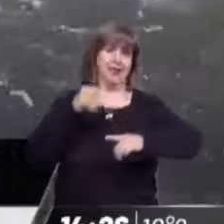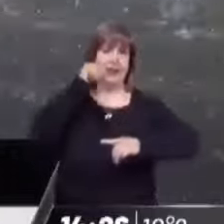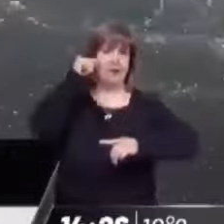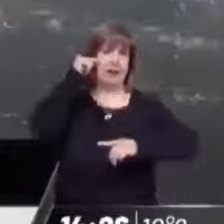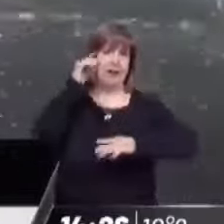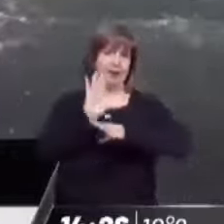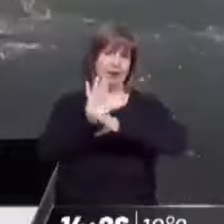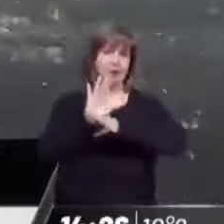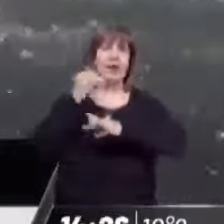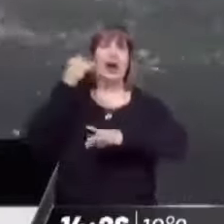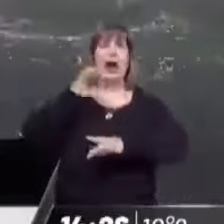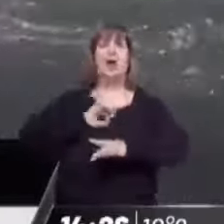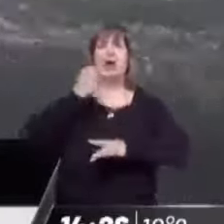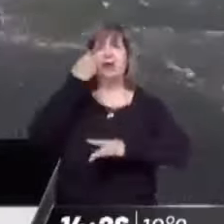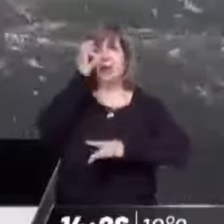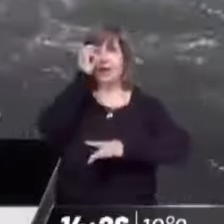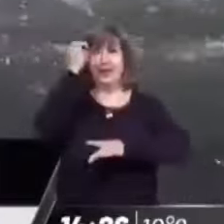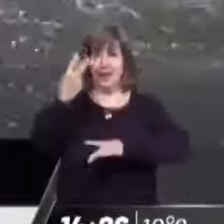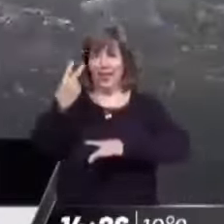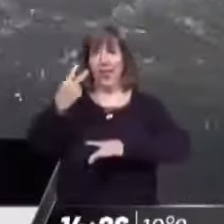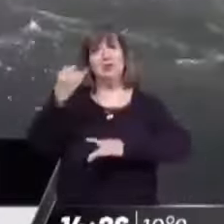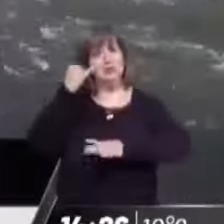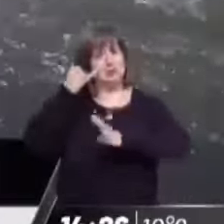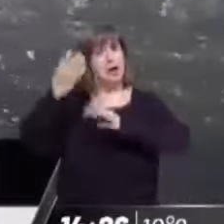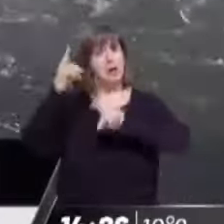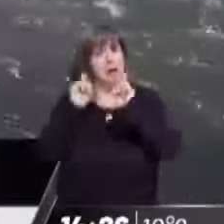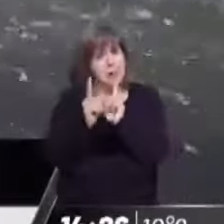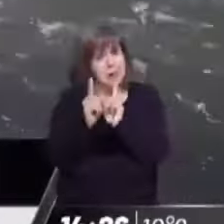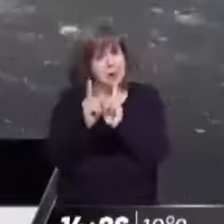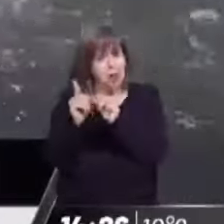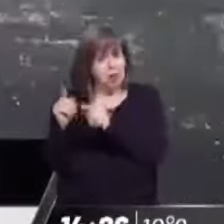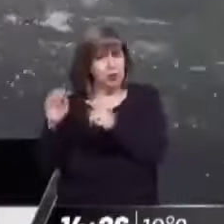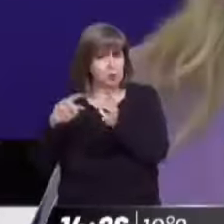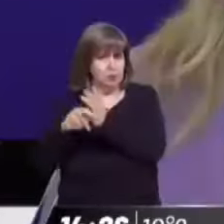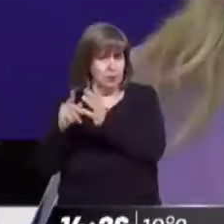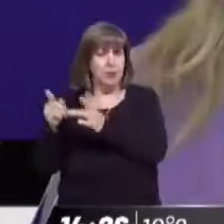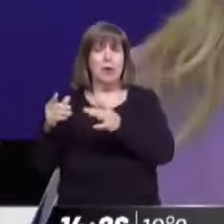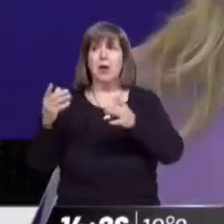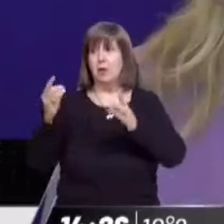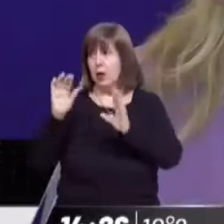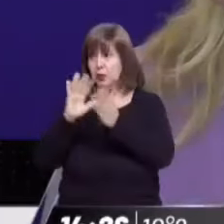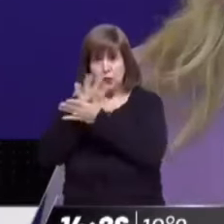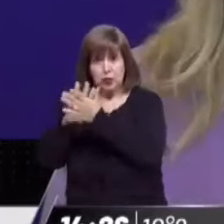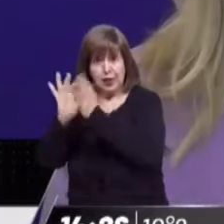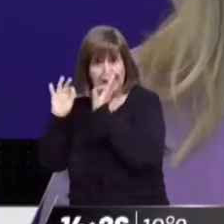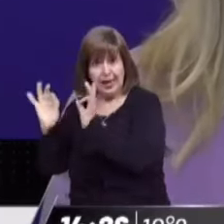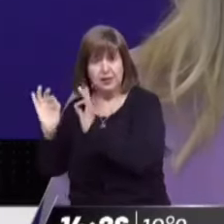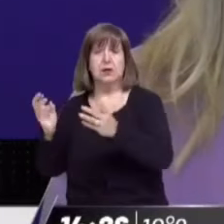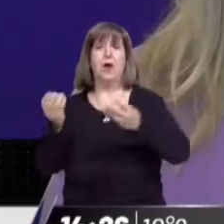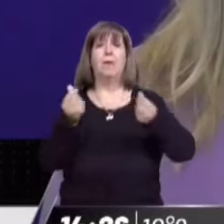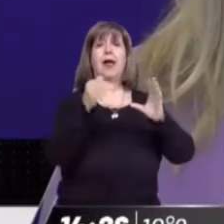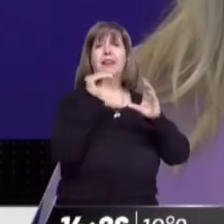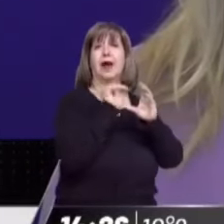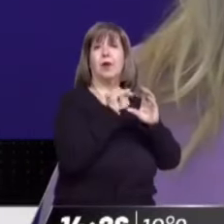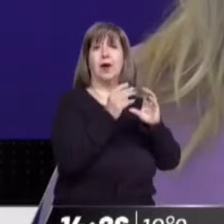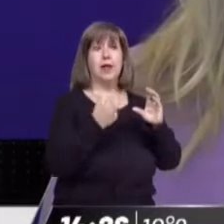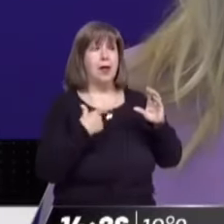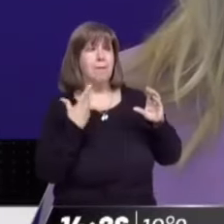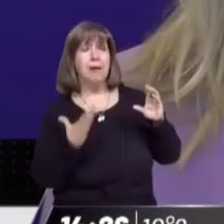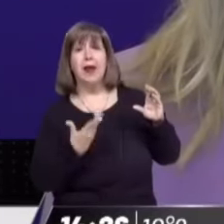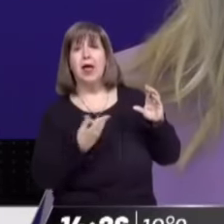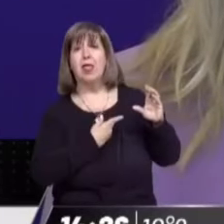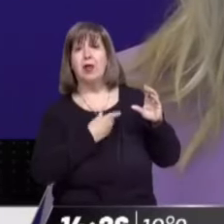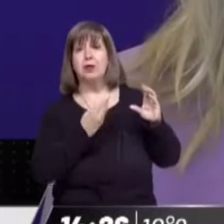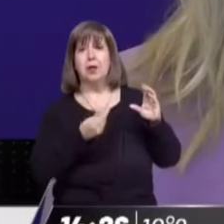del 2022 que sigue estando y después destinar la plata a obras y la verdad que eso ha sido Sí una voluntad